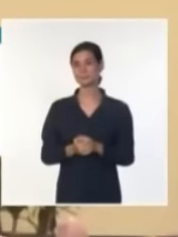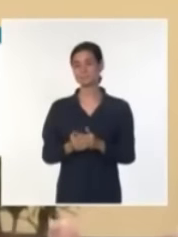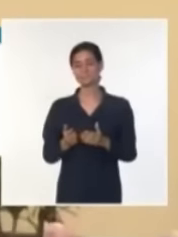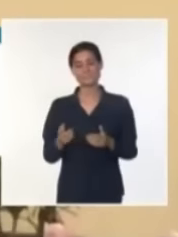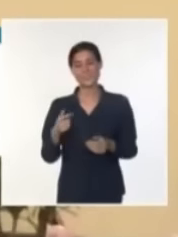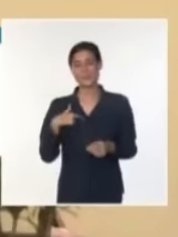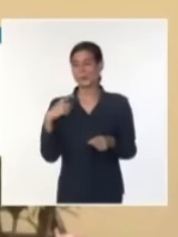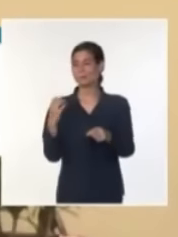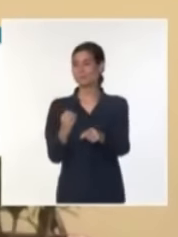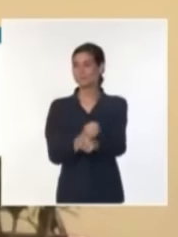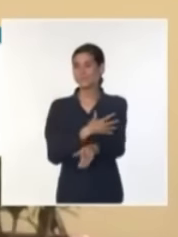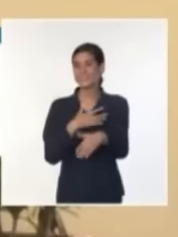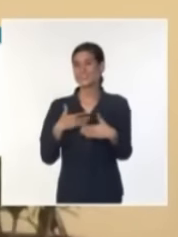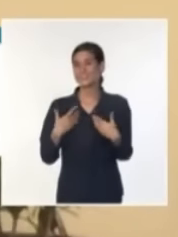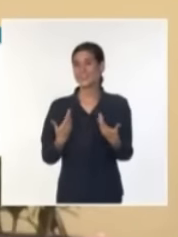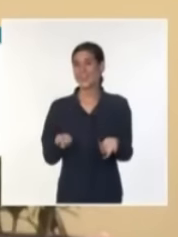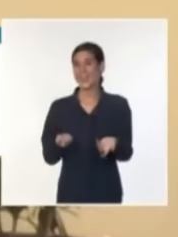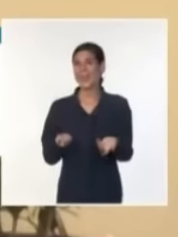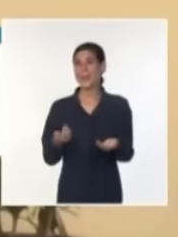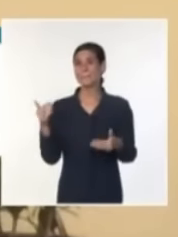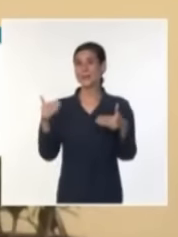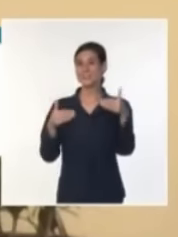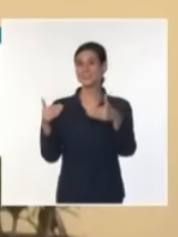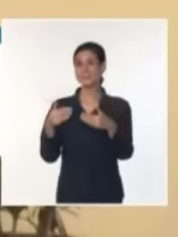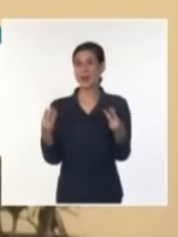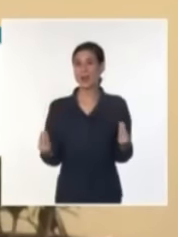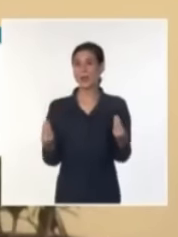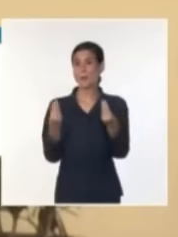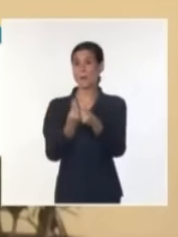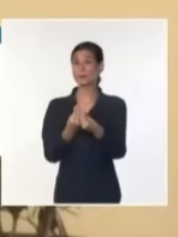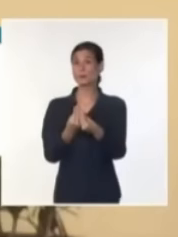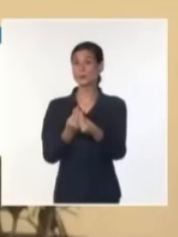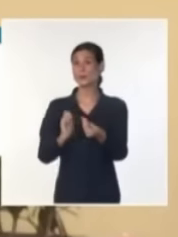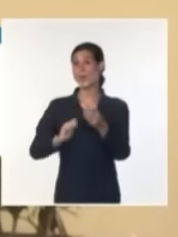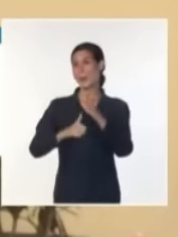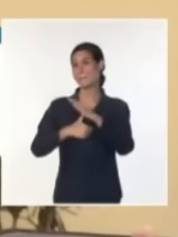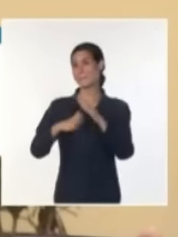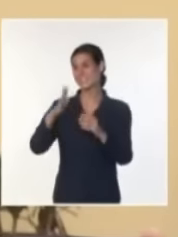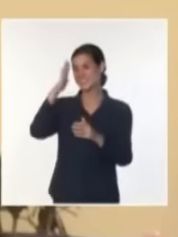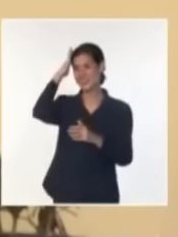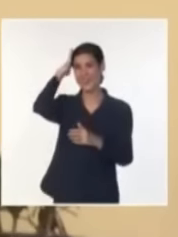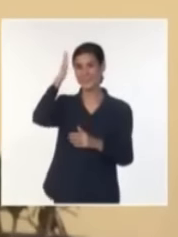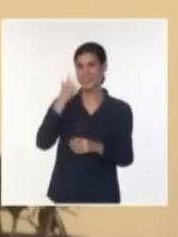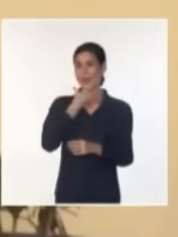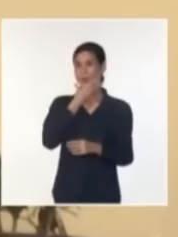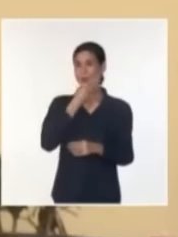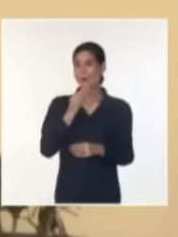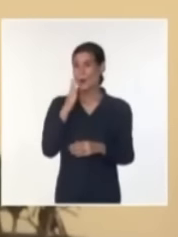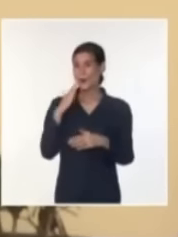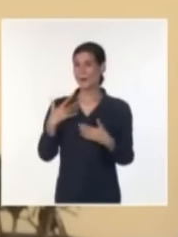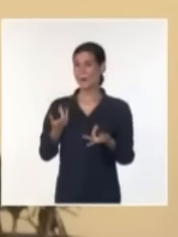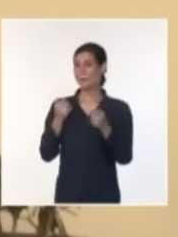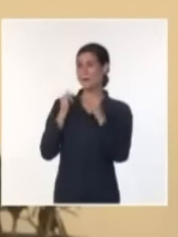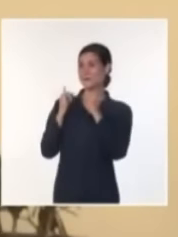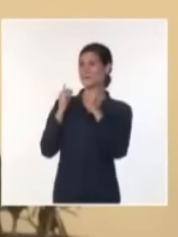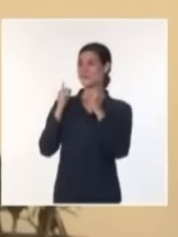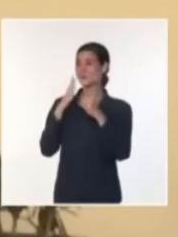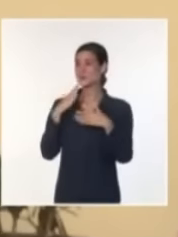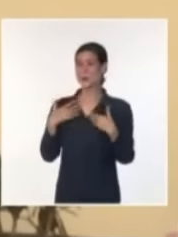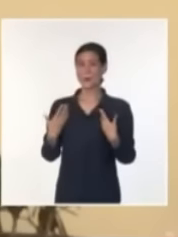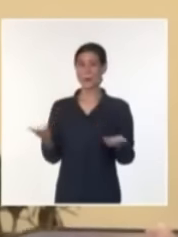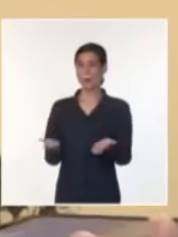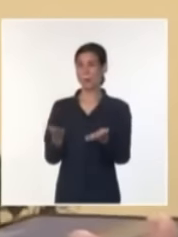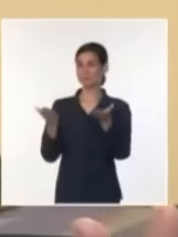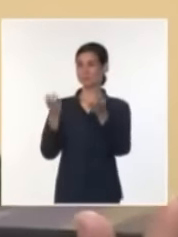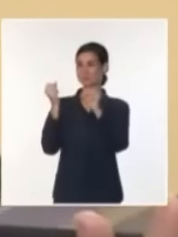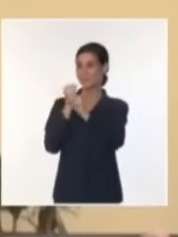mañana, la oportunidad que tienen los muchachos de poder escuchar, de poder intercambiar, de poder trasladarle por dónde andan, qué más vamos a